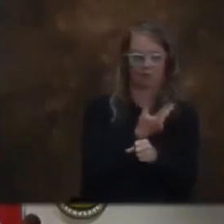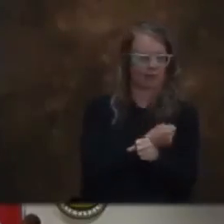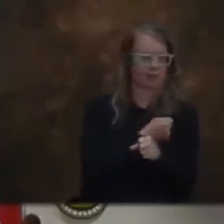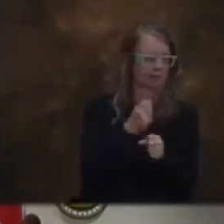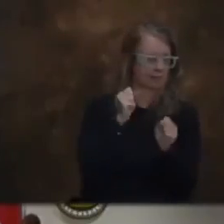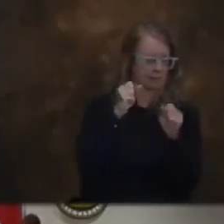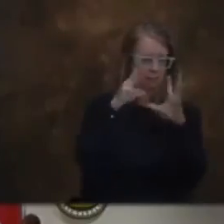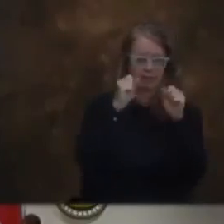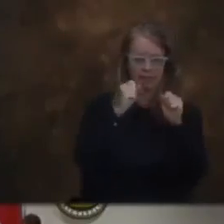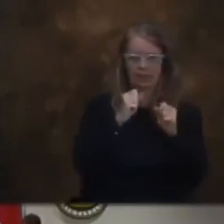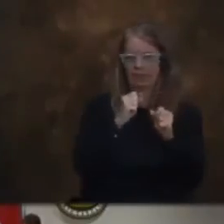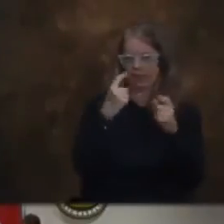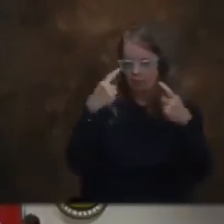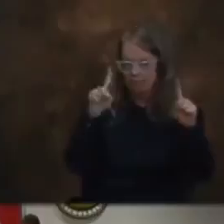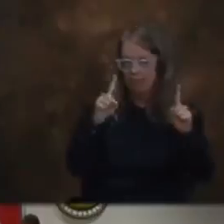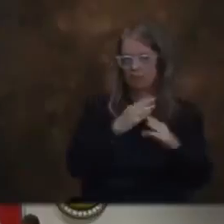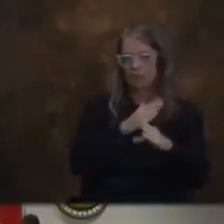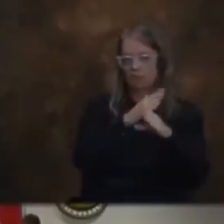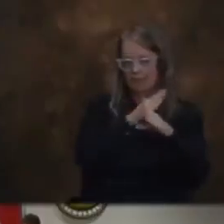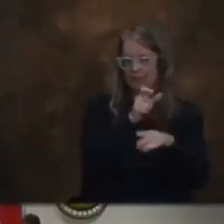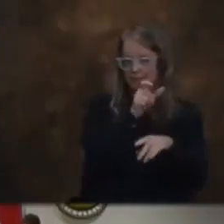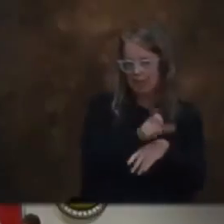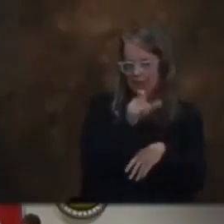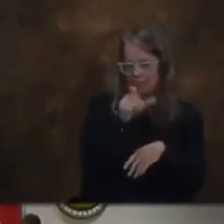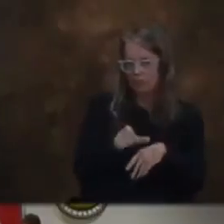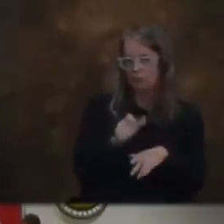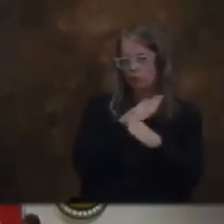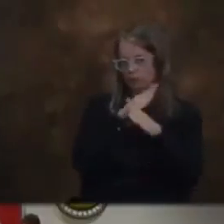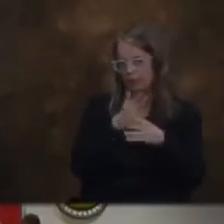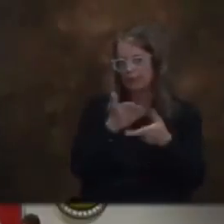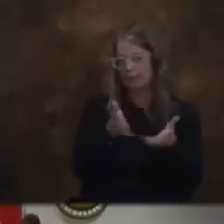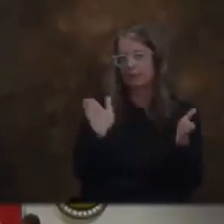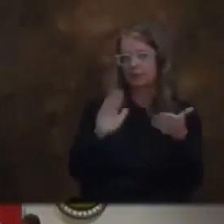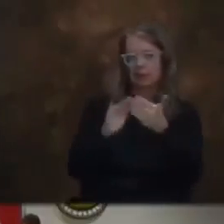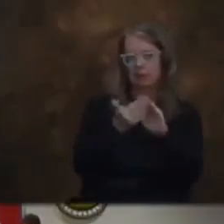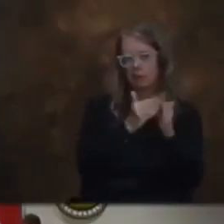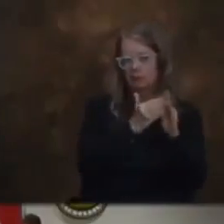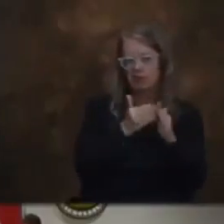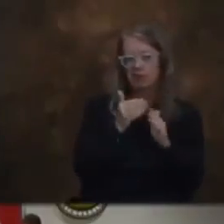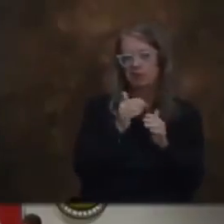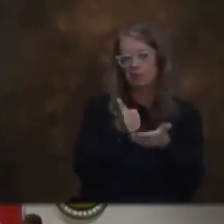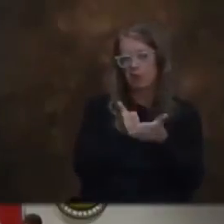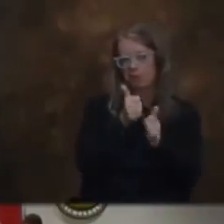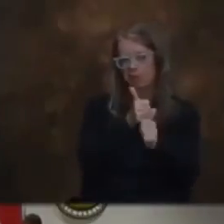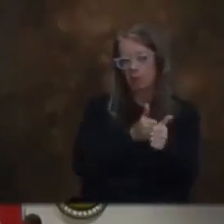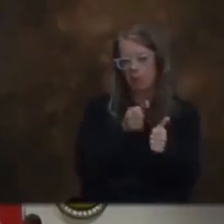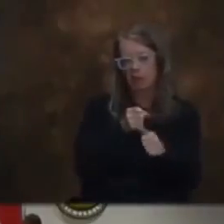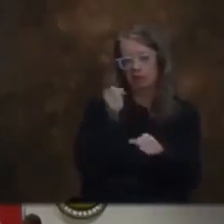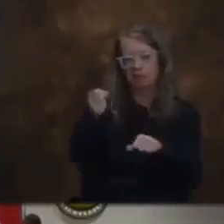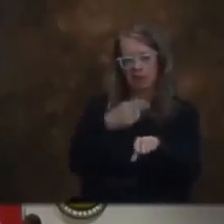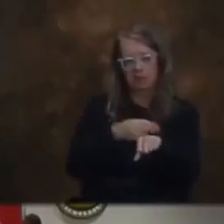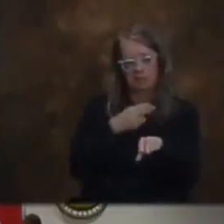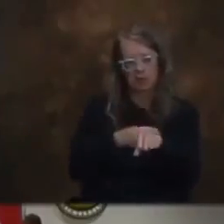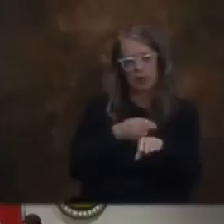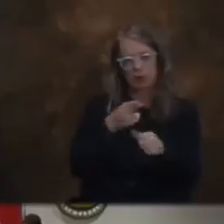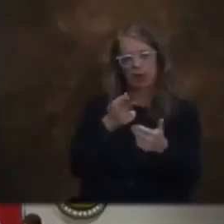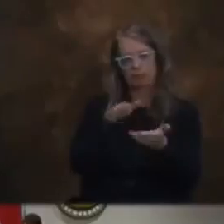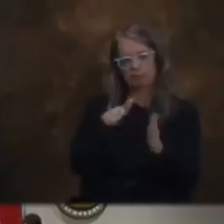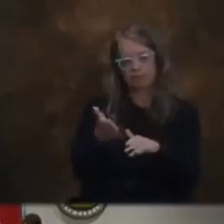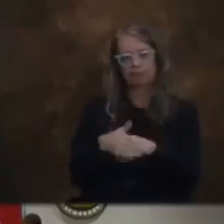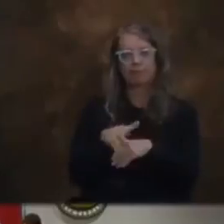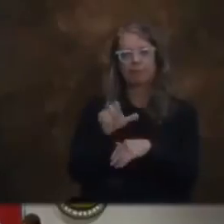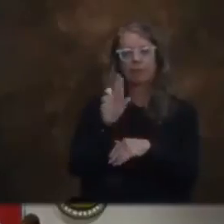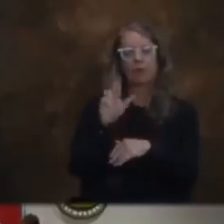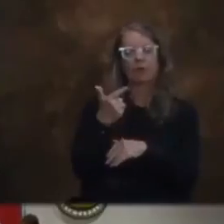a las personas en la comunidad que deben vacunarse el 23 de agosto de 2021 se aprobó la vacuna